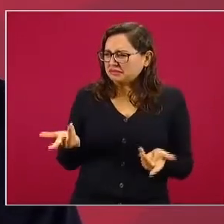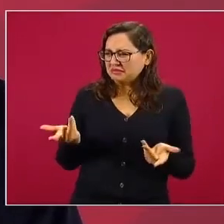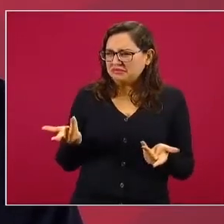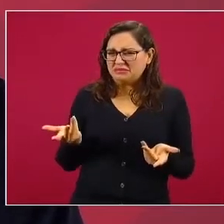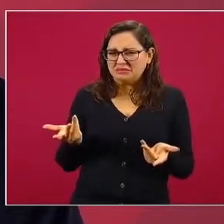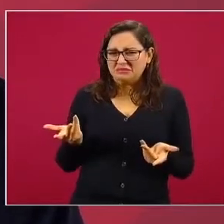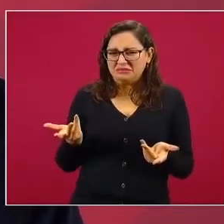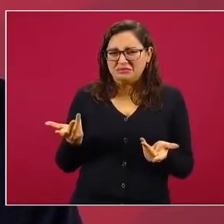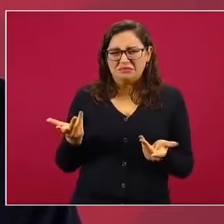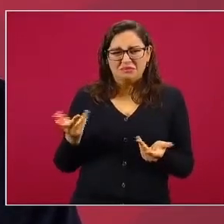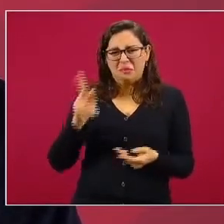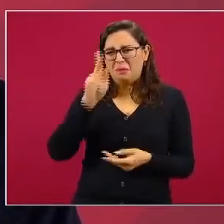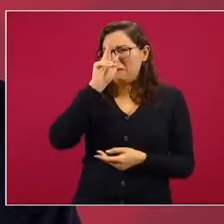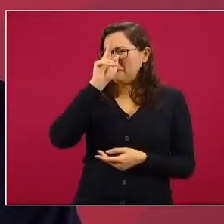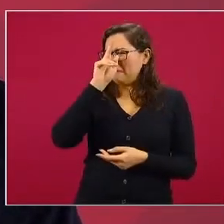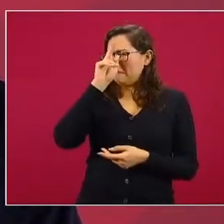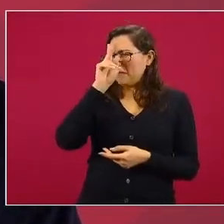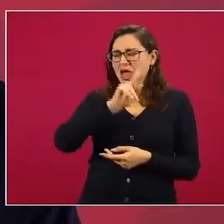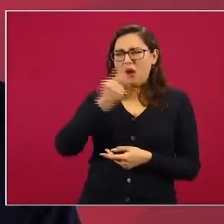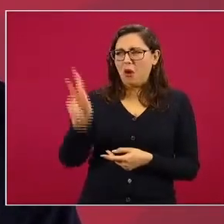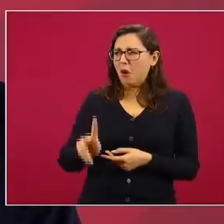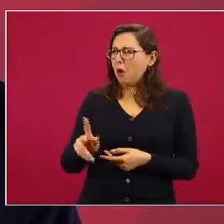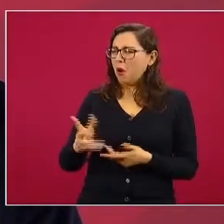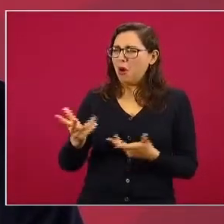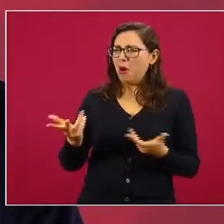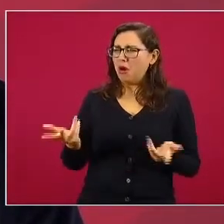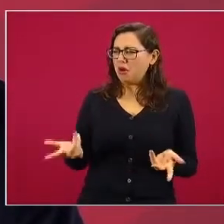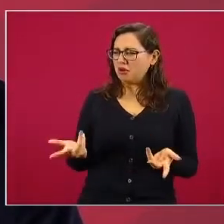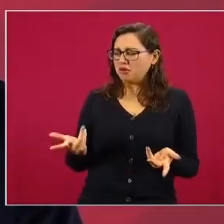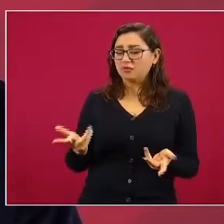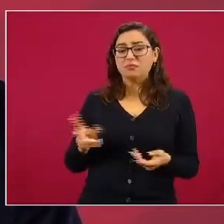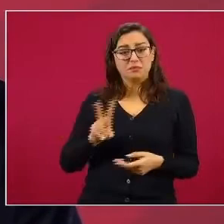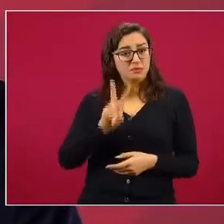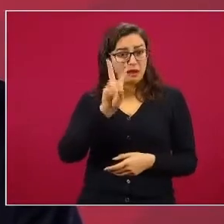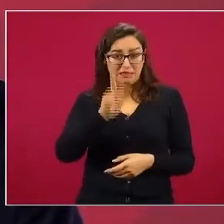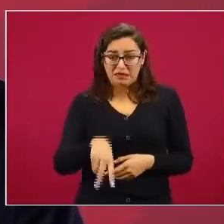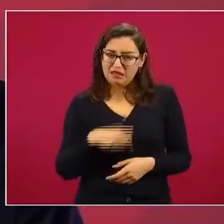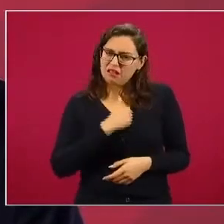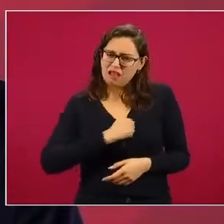afectó más, cosa que nosotros lamentamos mucho,